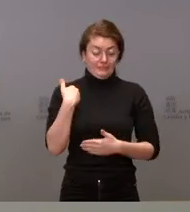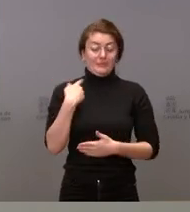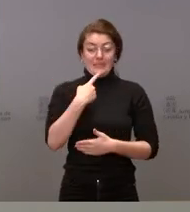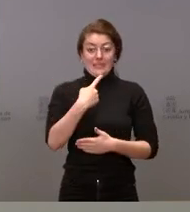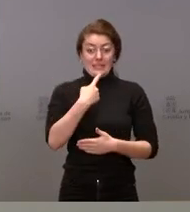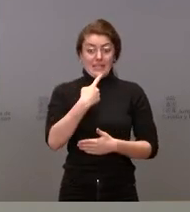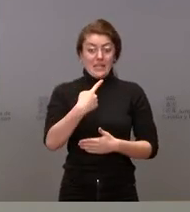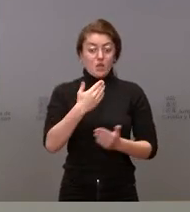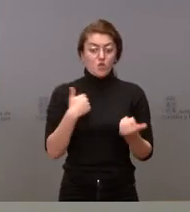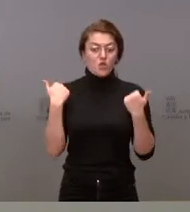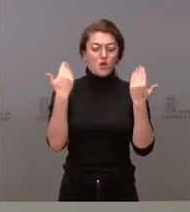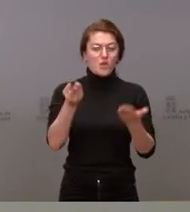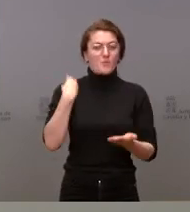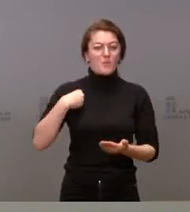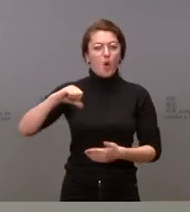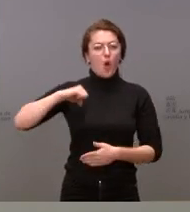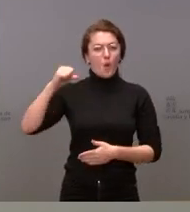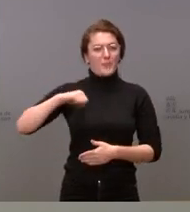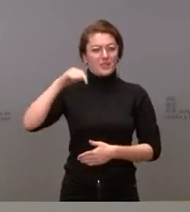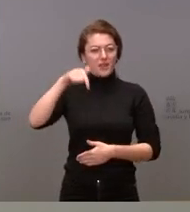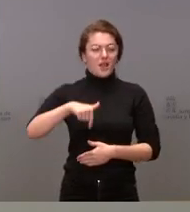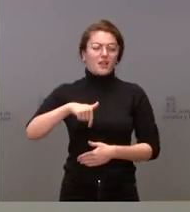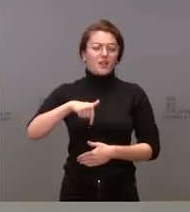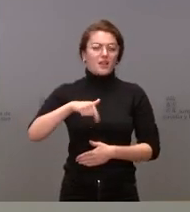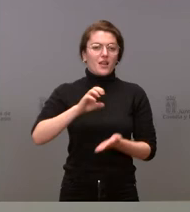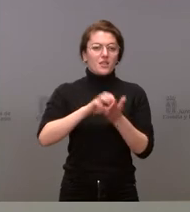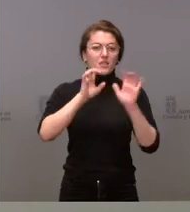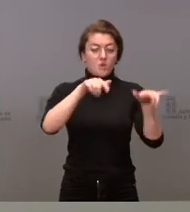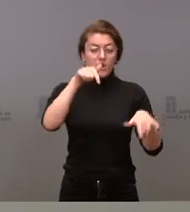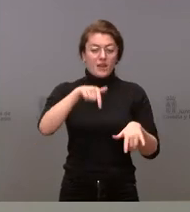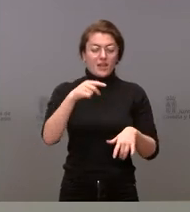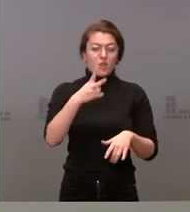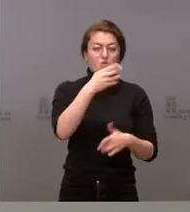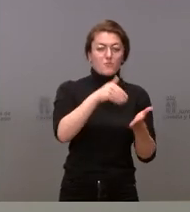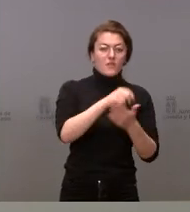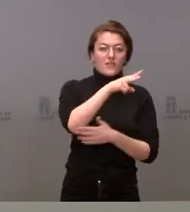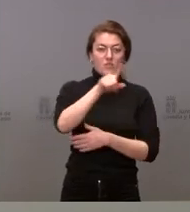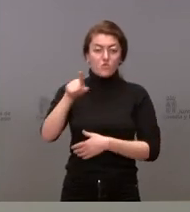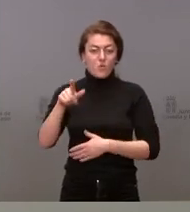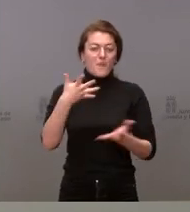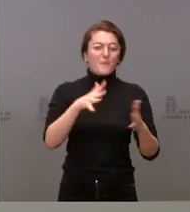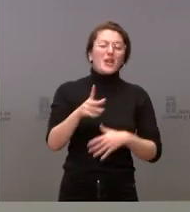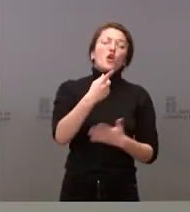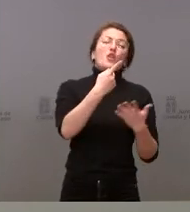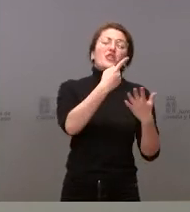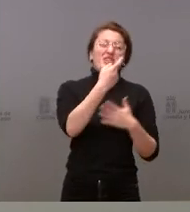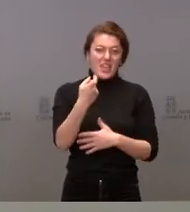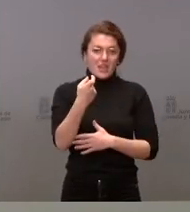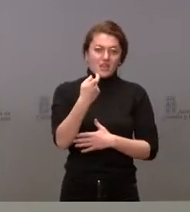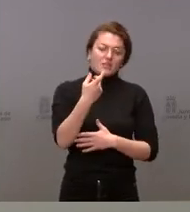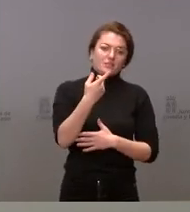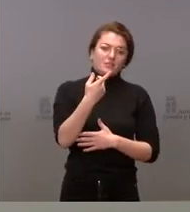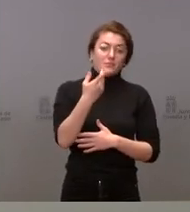los centros hospitalarios del sacyl se ha acercado en 2021 al centenar concretamente 98 frente a las